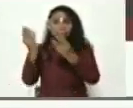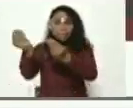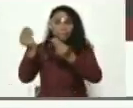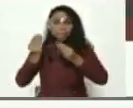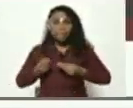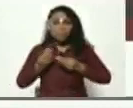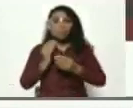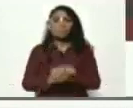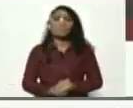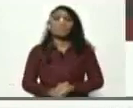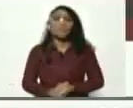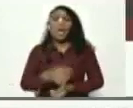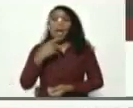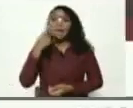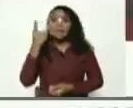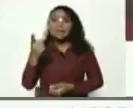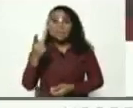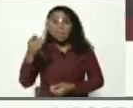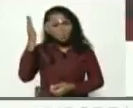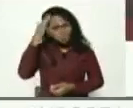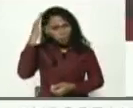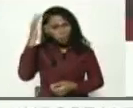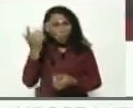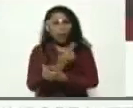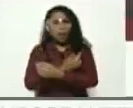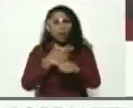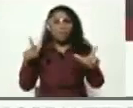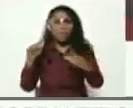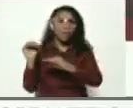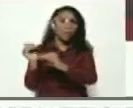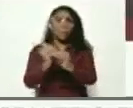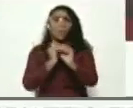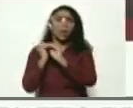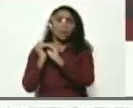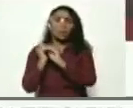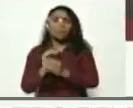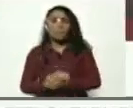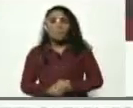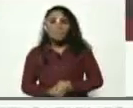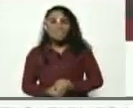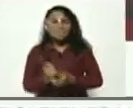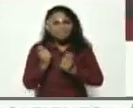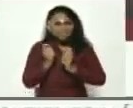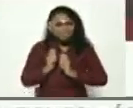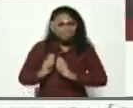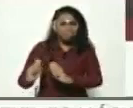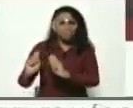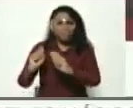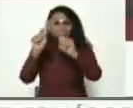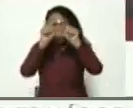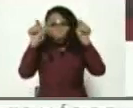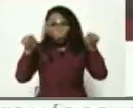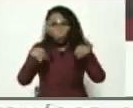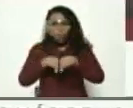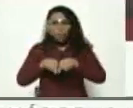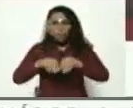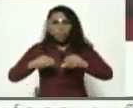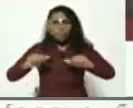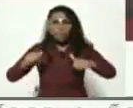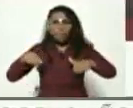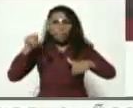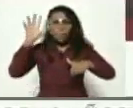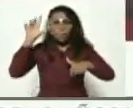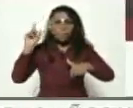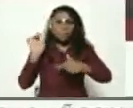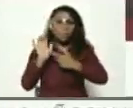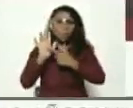dotado, al decir de los sabios, la libertad y la igualdad. Al intentar un cuadro demográfico del país, señala